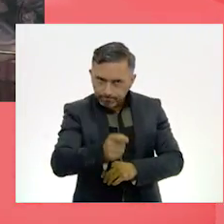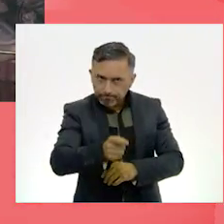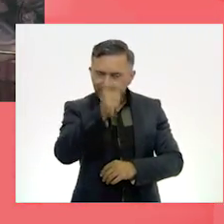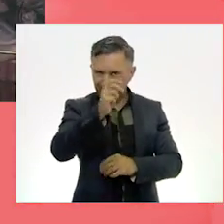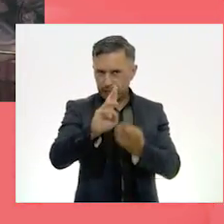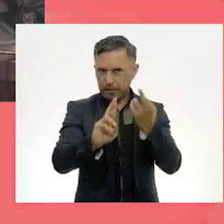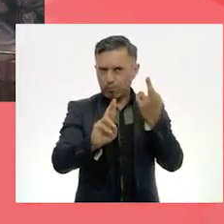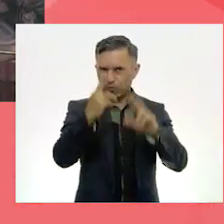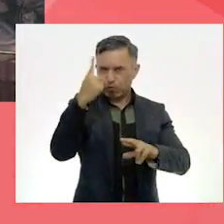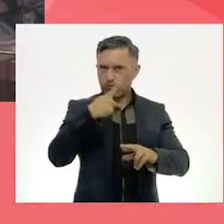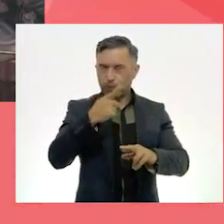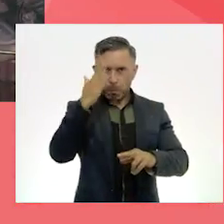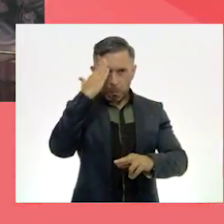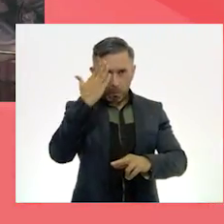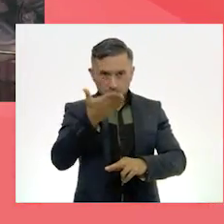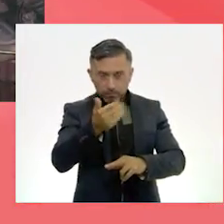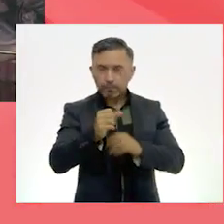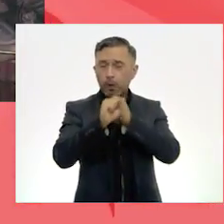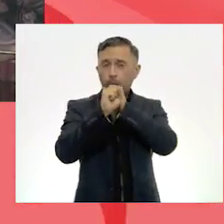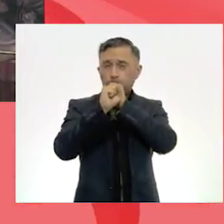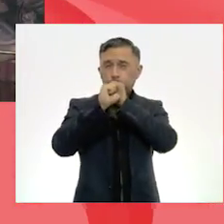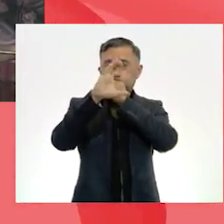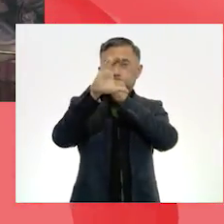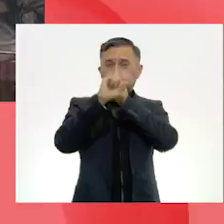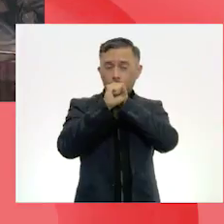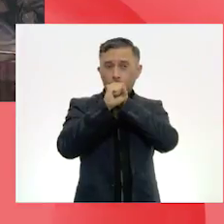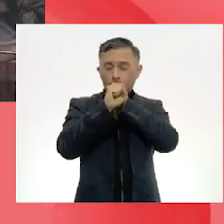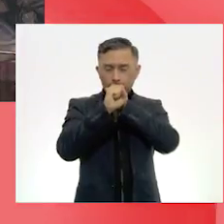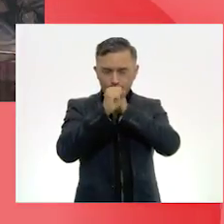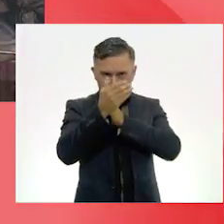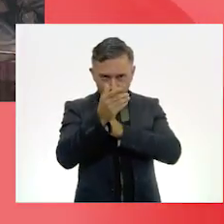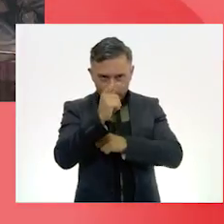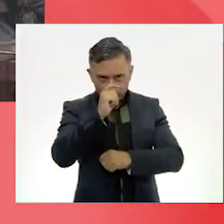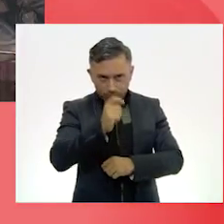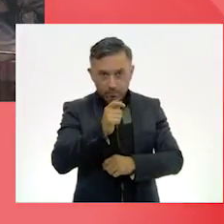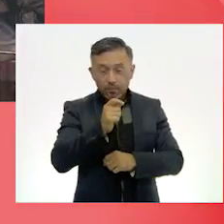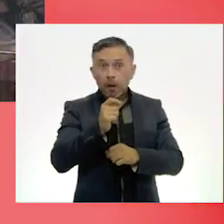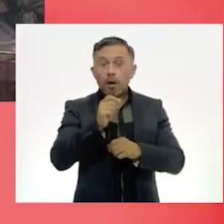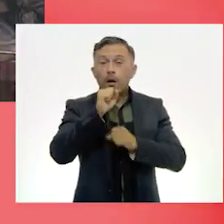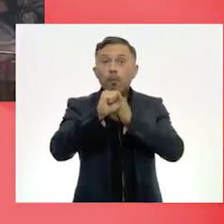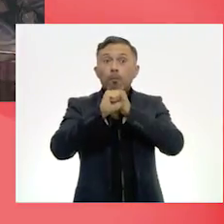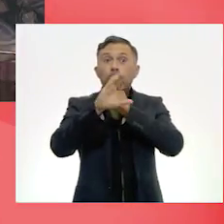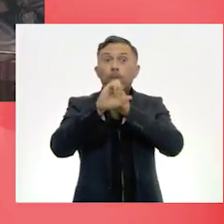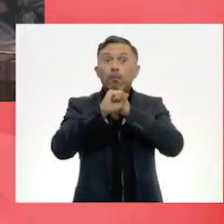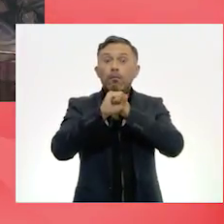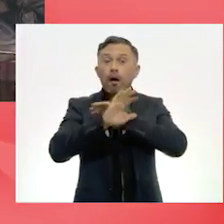al terminar el toque del clarín se suelta una balacera.